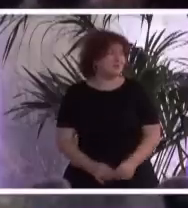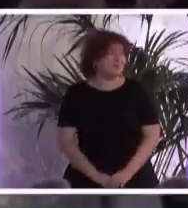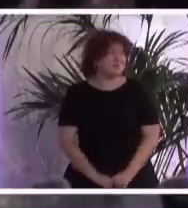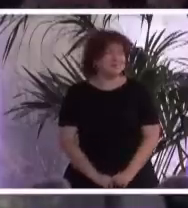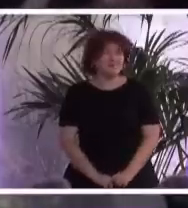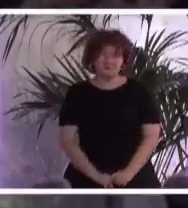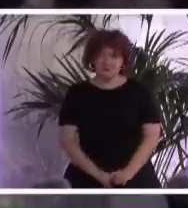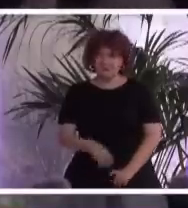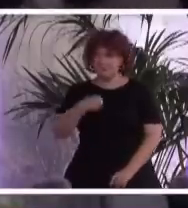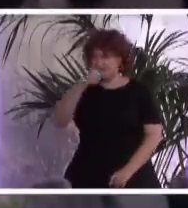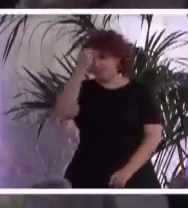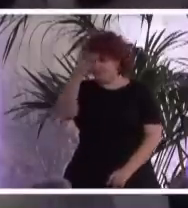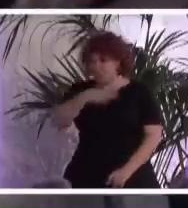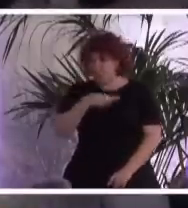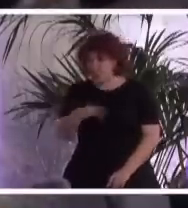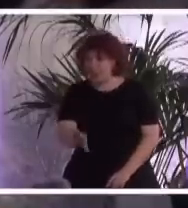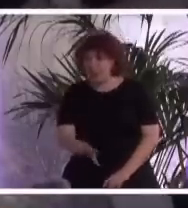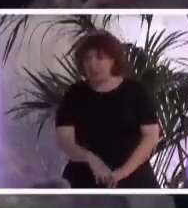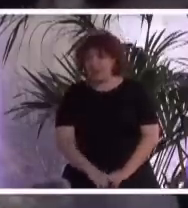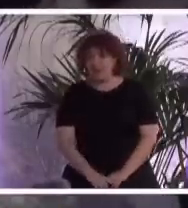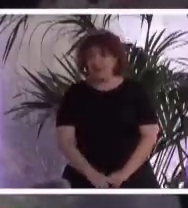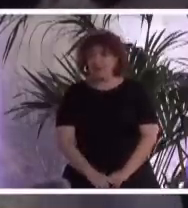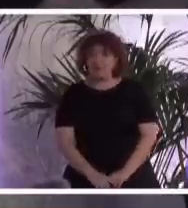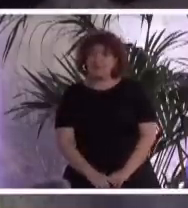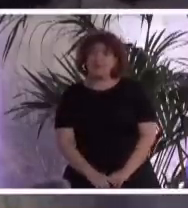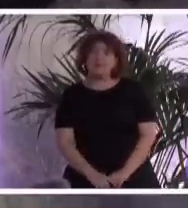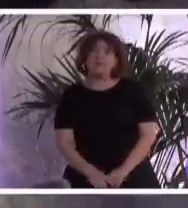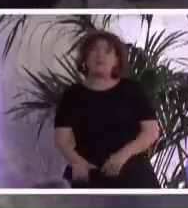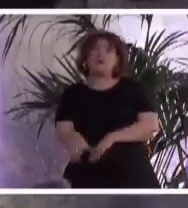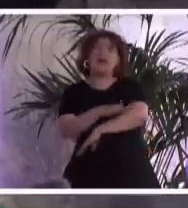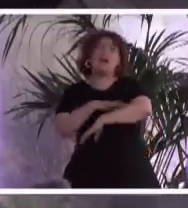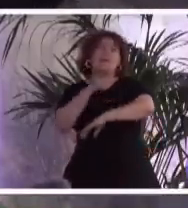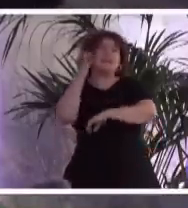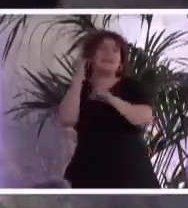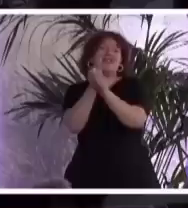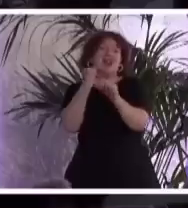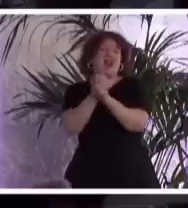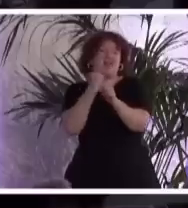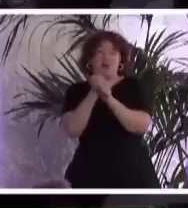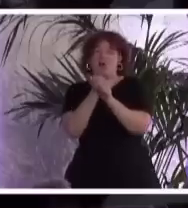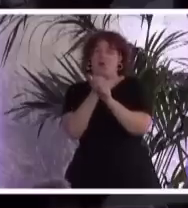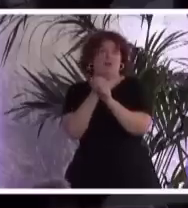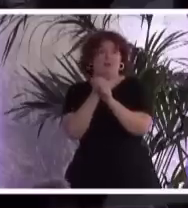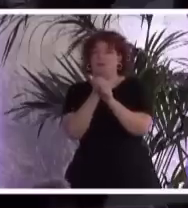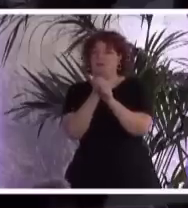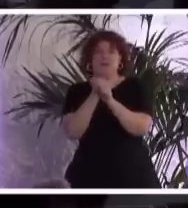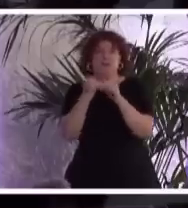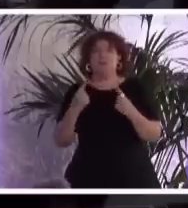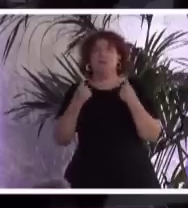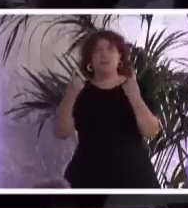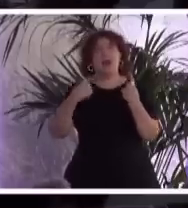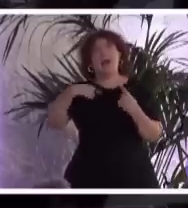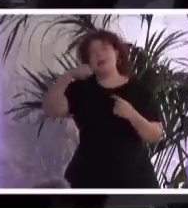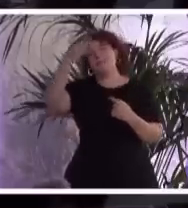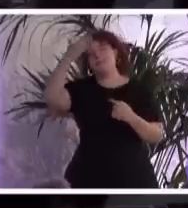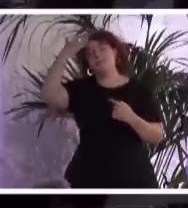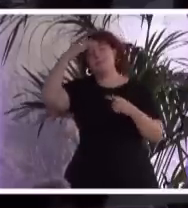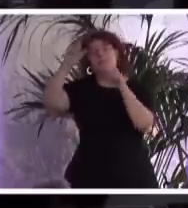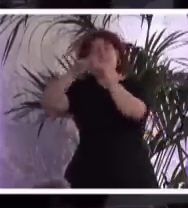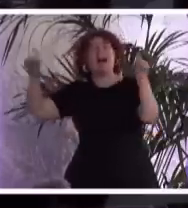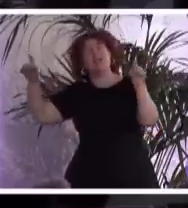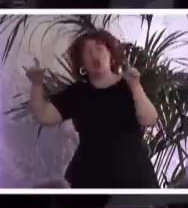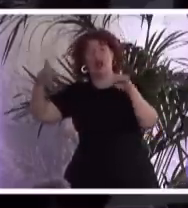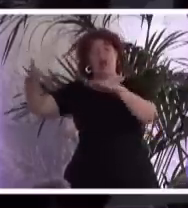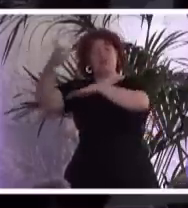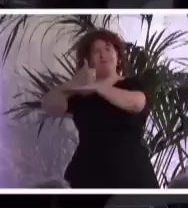habría sido posible Tener una ministra de trabajo que por primera vez no trabajaba para la patronal y estaba